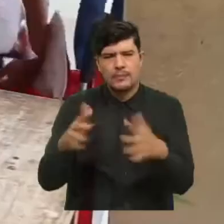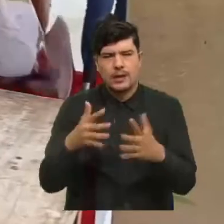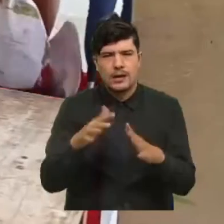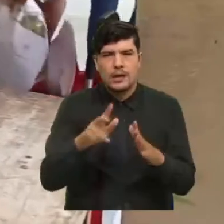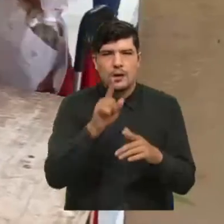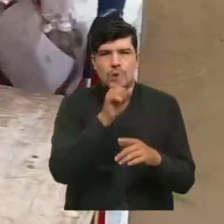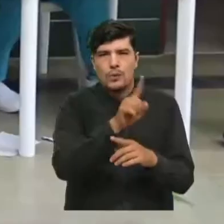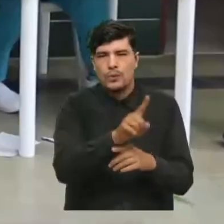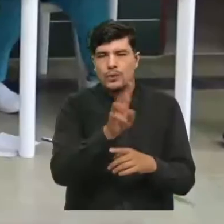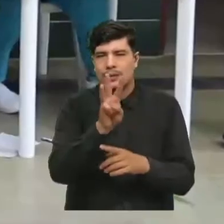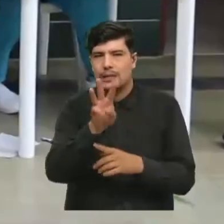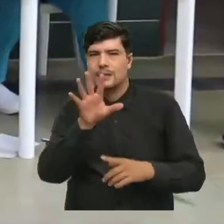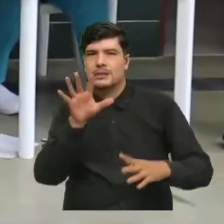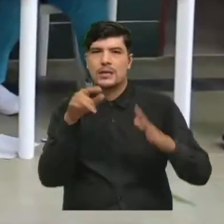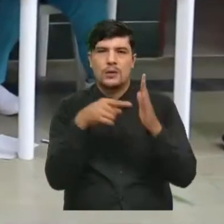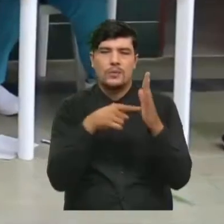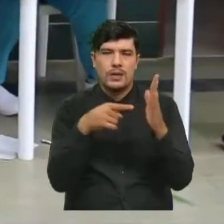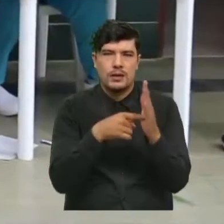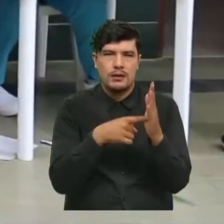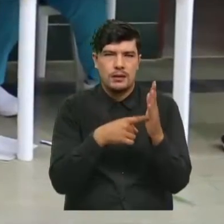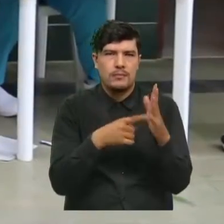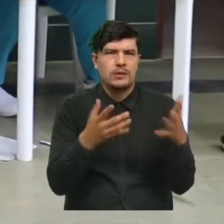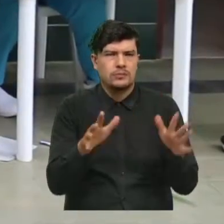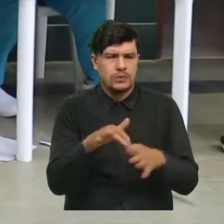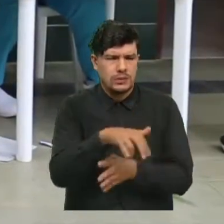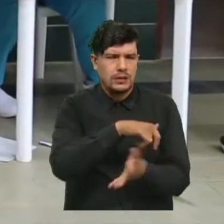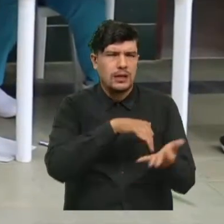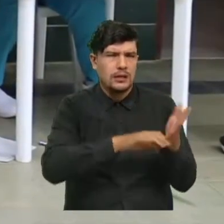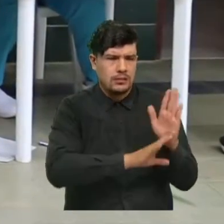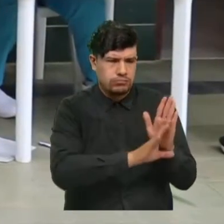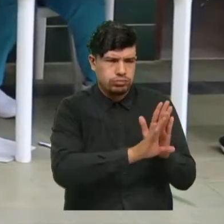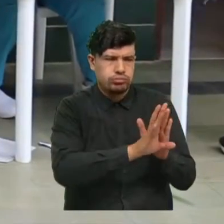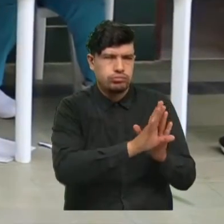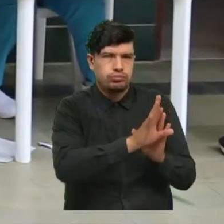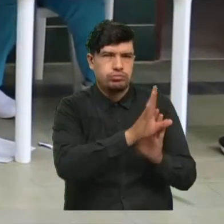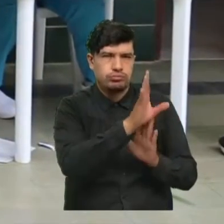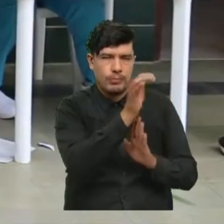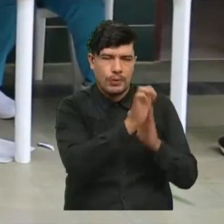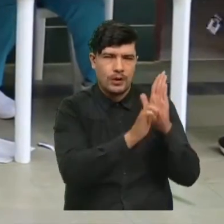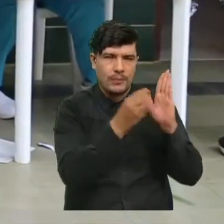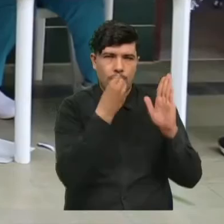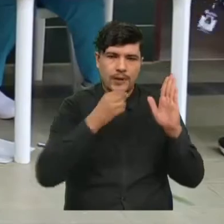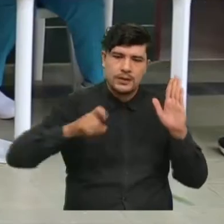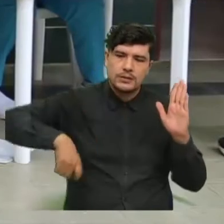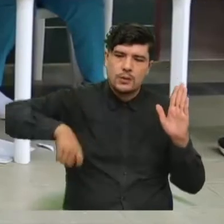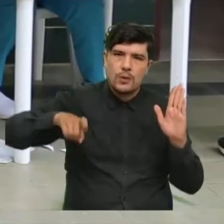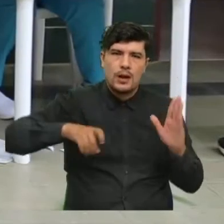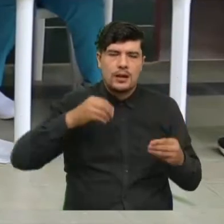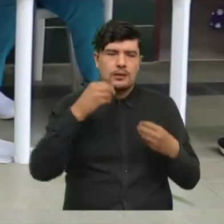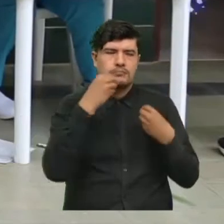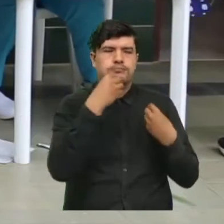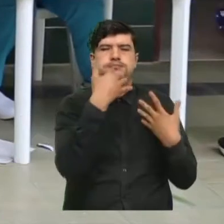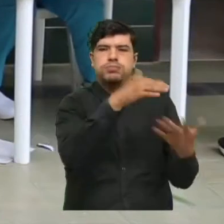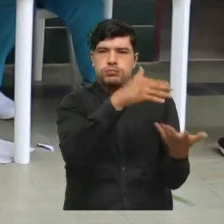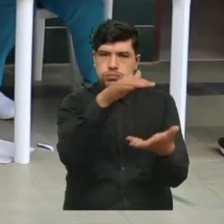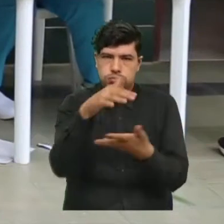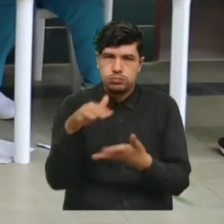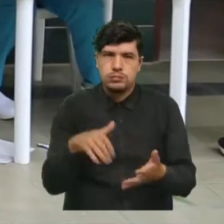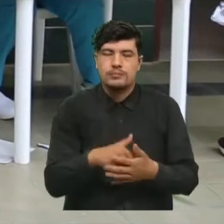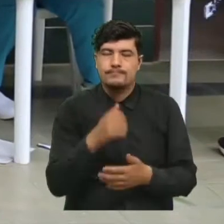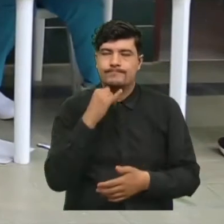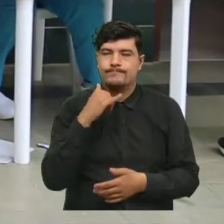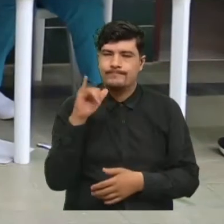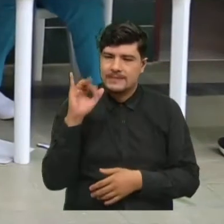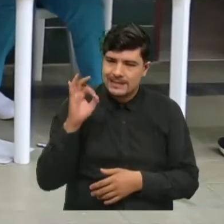135 mil o sea que santander viene avanzando en ese gran propósito porque siempre dije con la comida de los niños no se juega